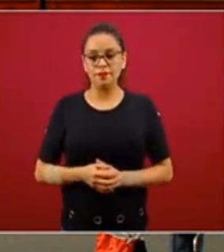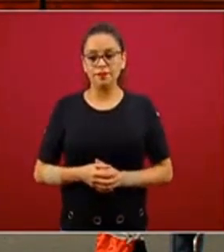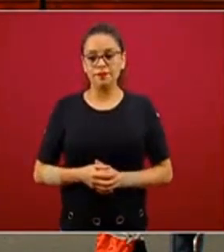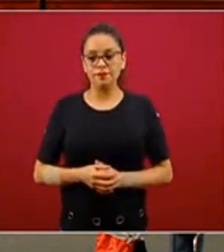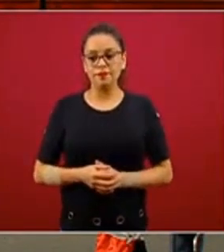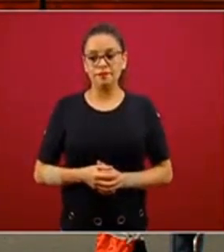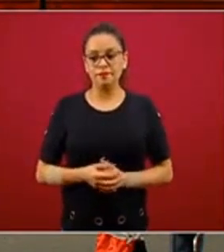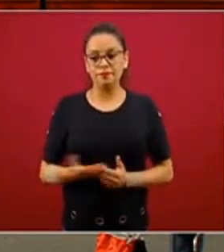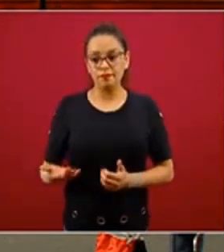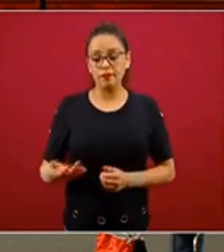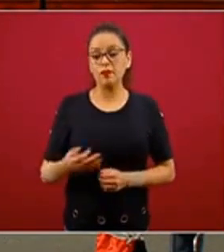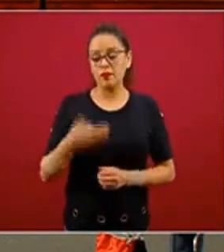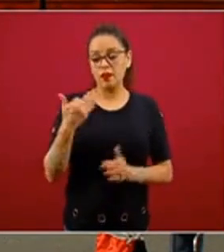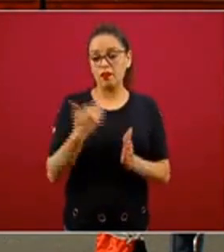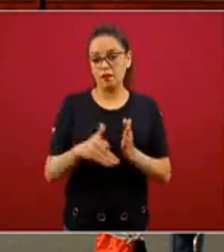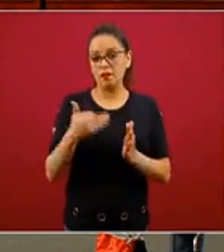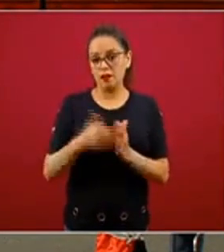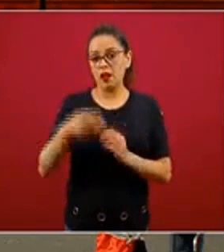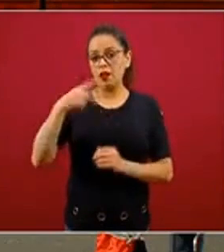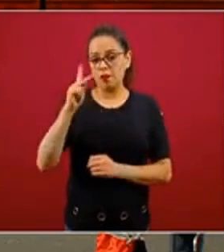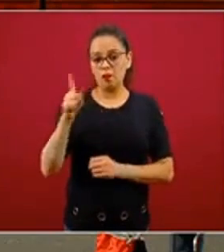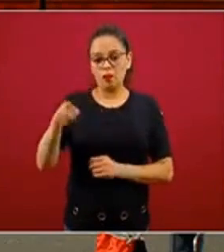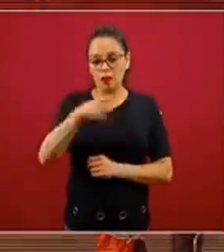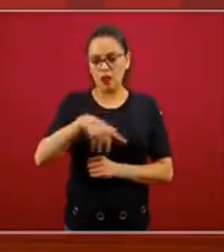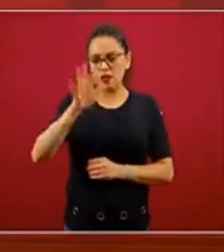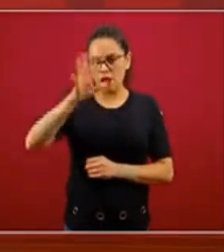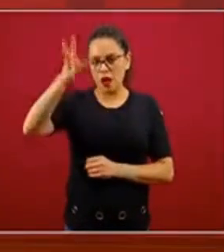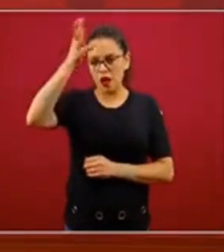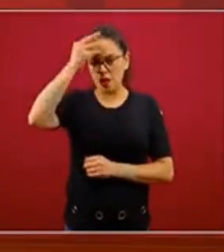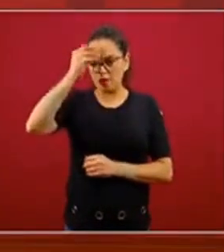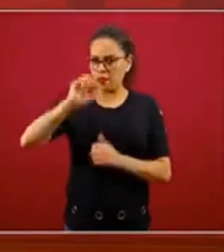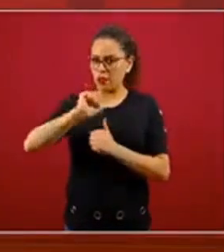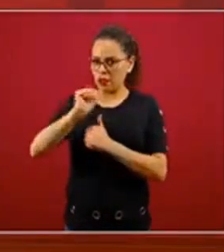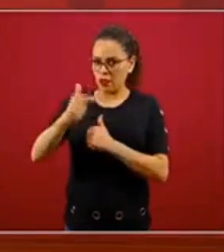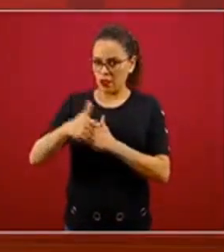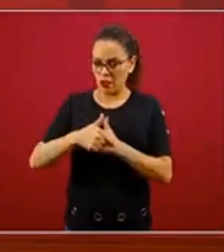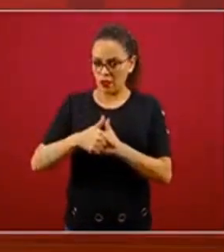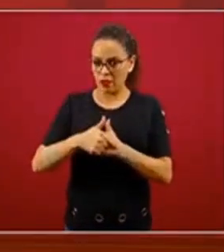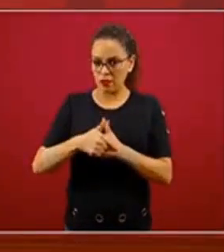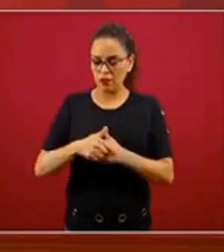de esto, todavía no bien identificado este